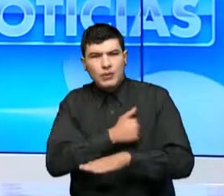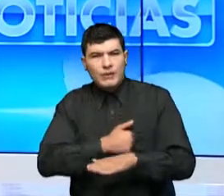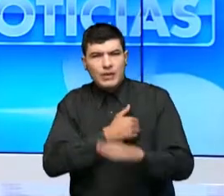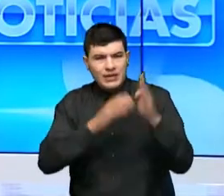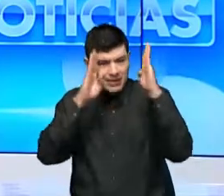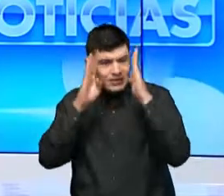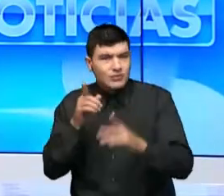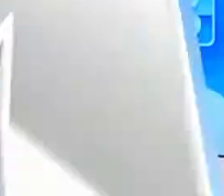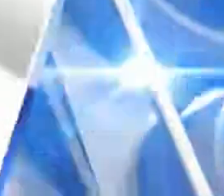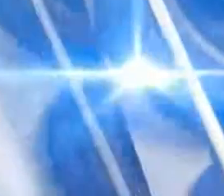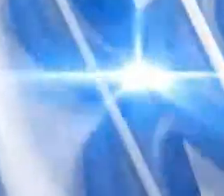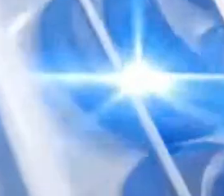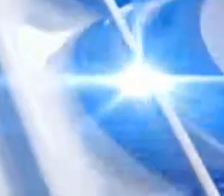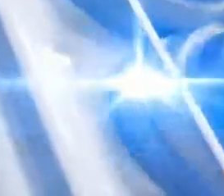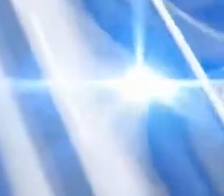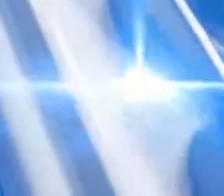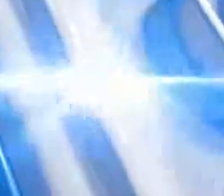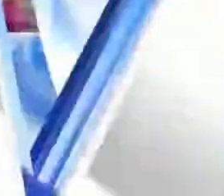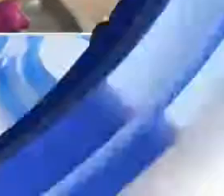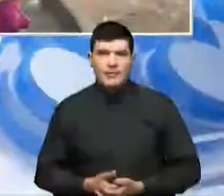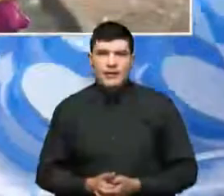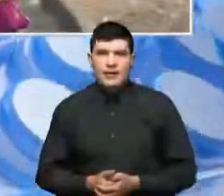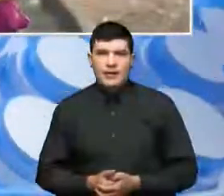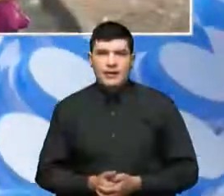tiene todos los detalles. Buenas tardes.